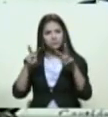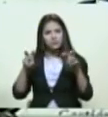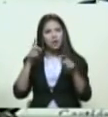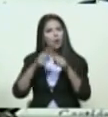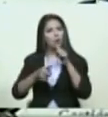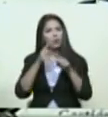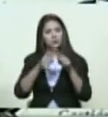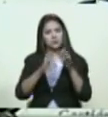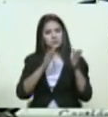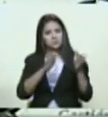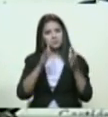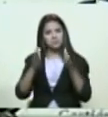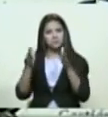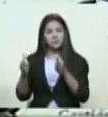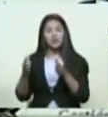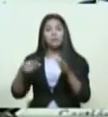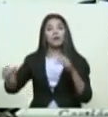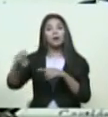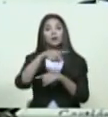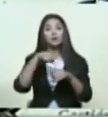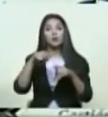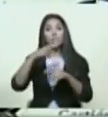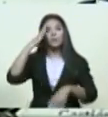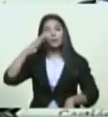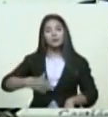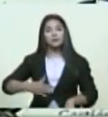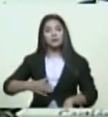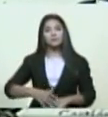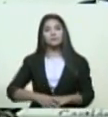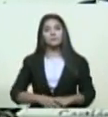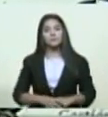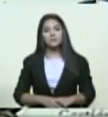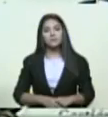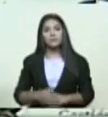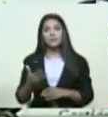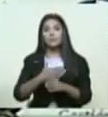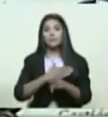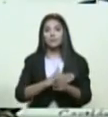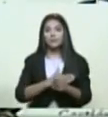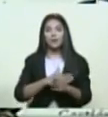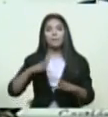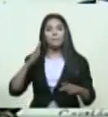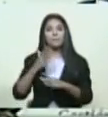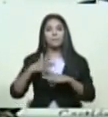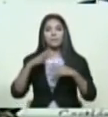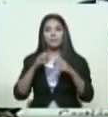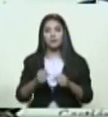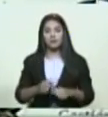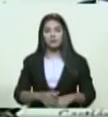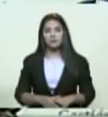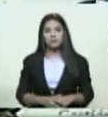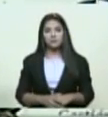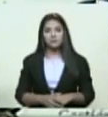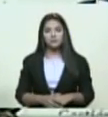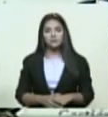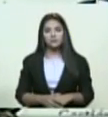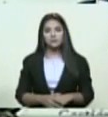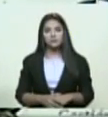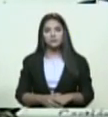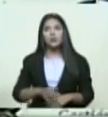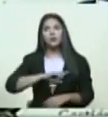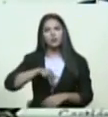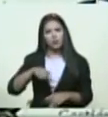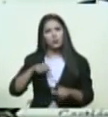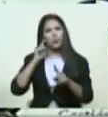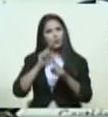casos para que la jurisdicción militar decline ante la jurisdicción penal ordinaria. Es nuestra intención